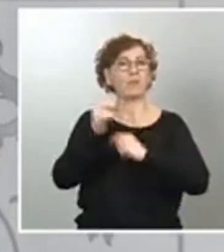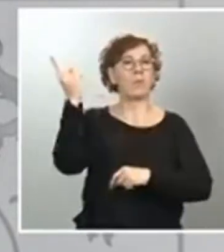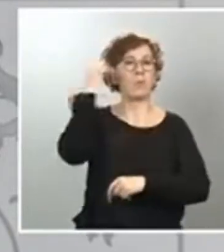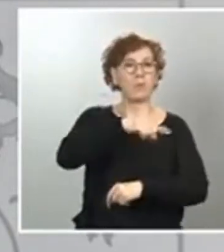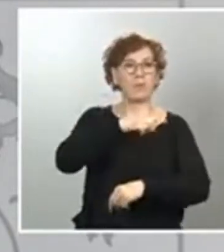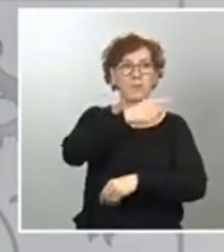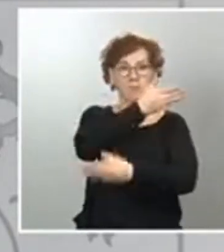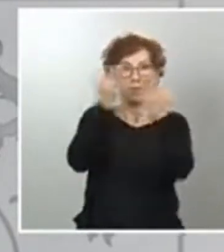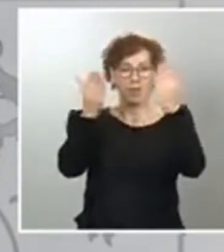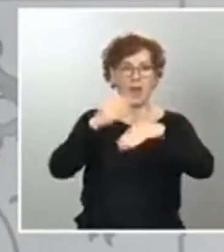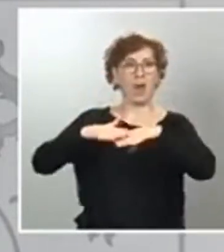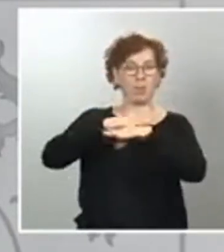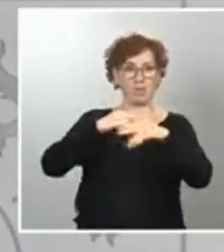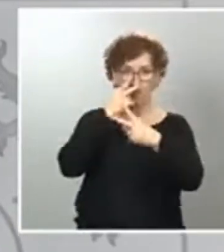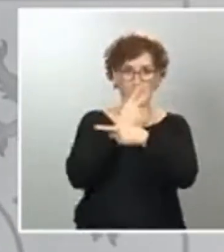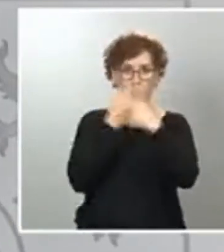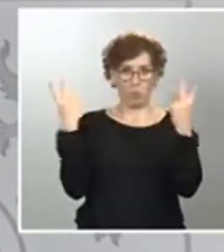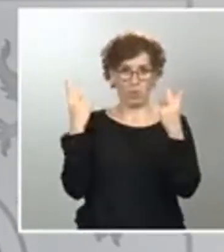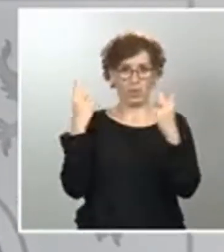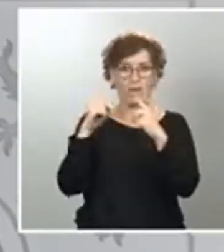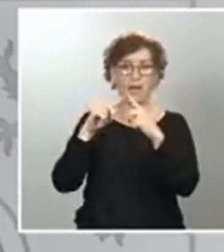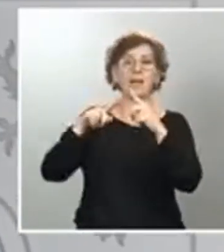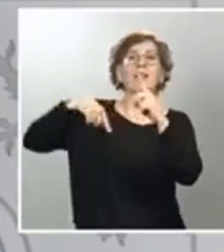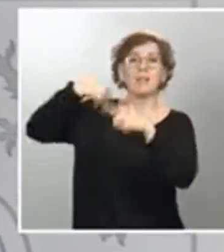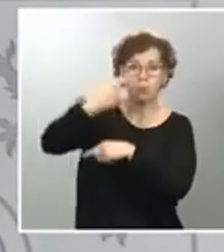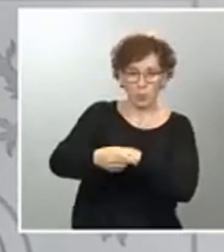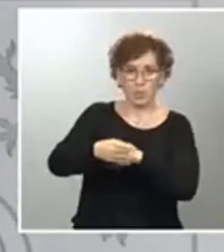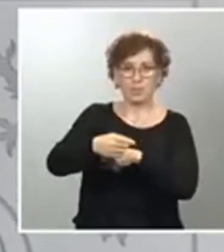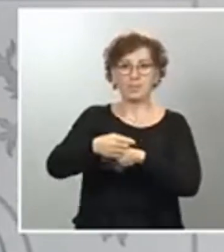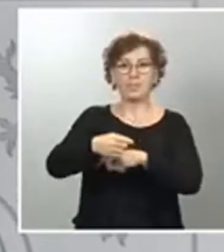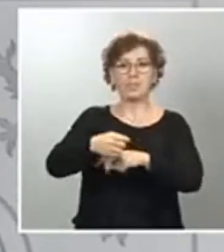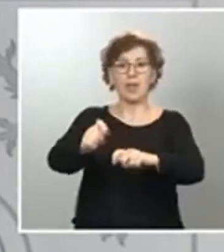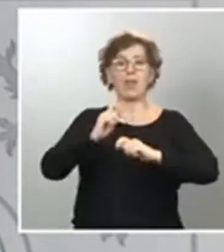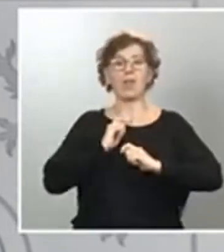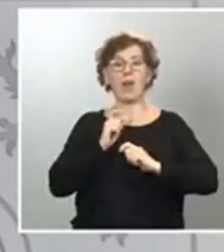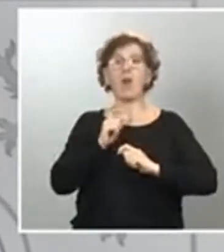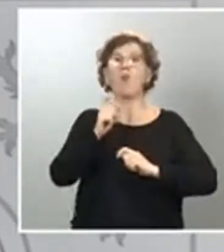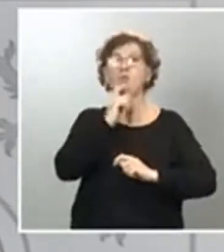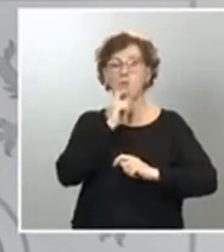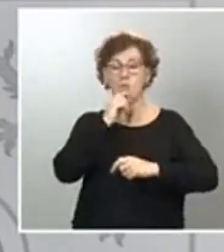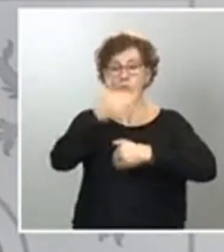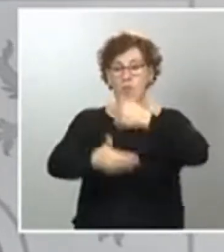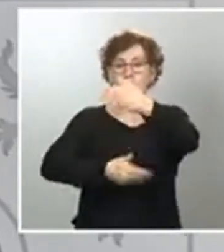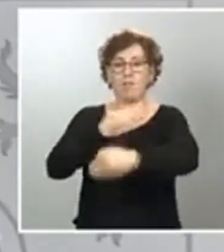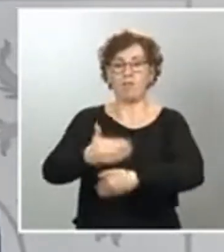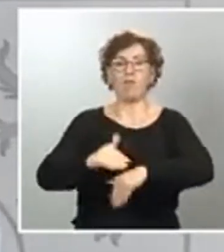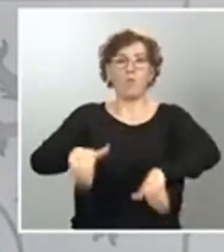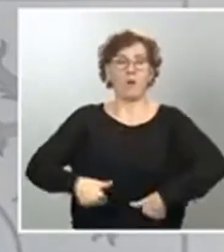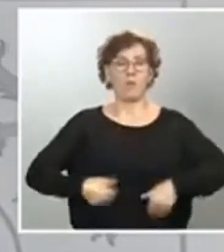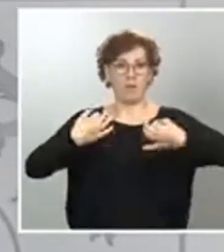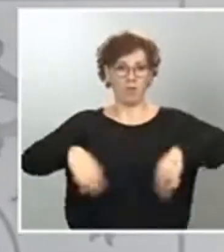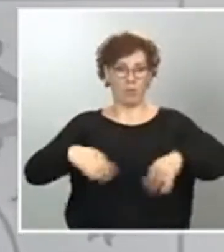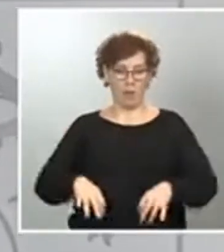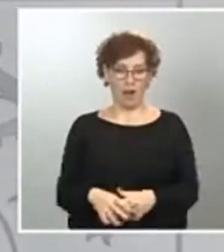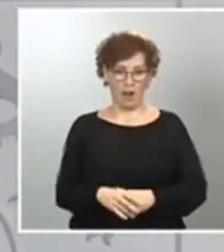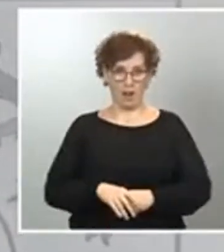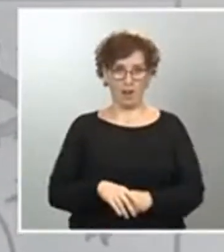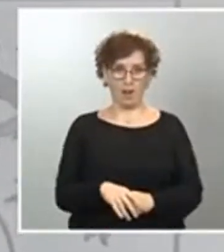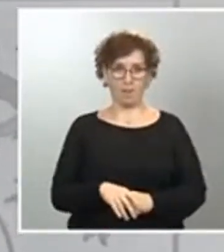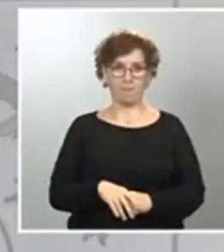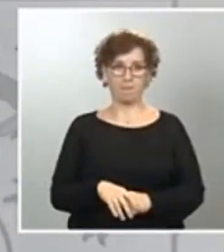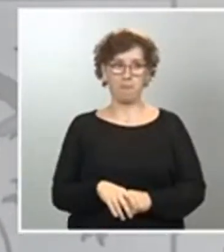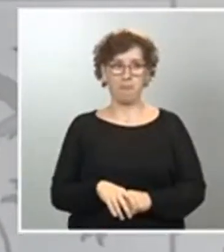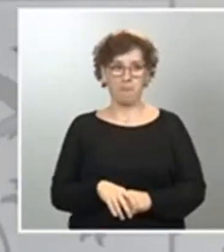van a determinar decisivamente la vuelta a la nueva normalidad en cada uno de los territorios. En resumen, lo